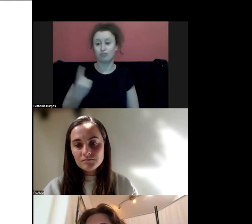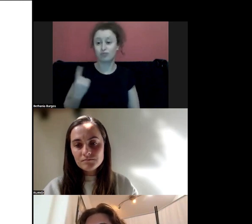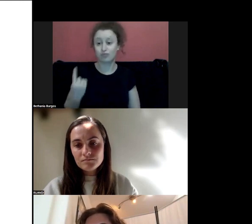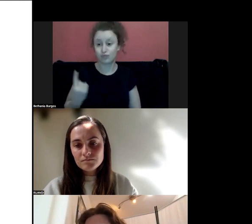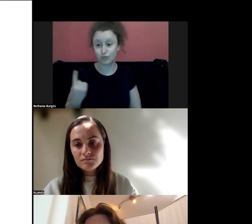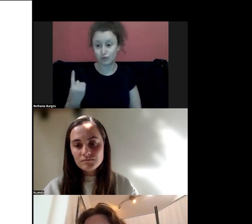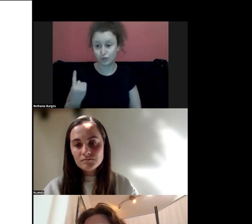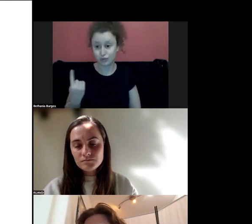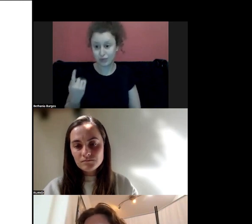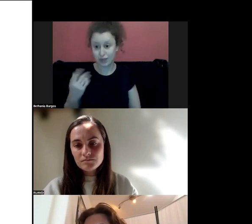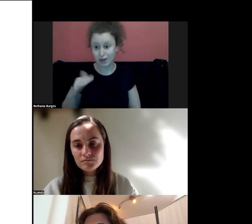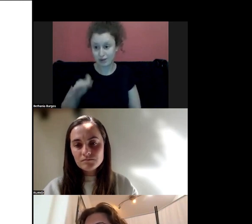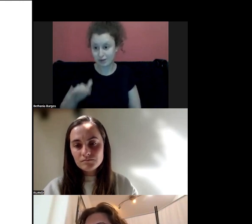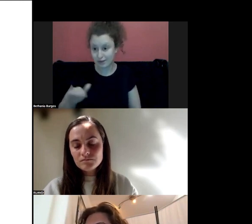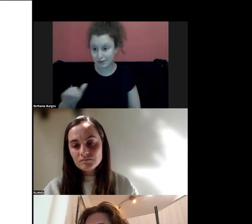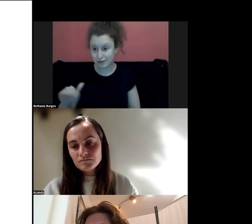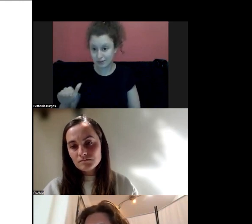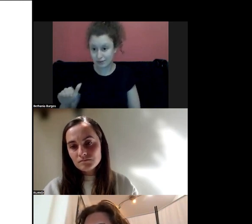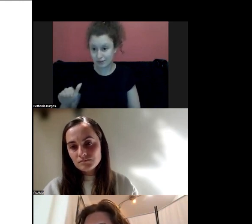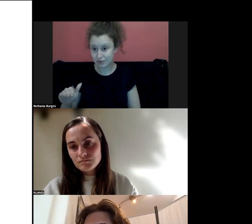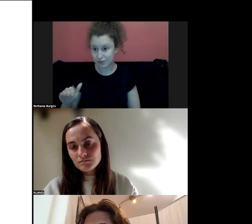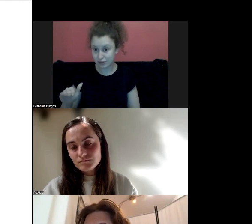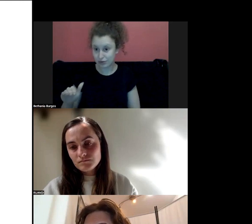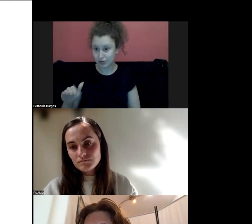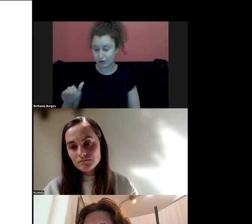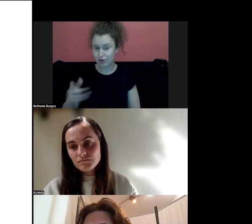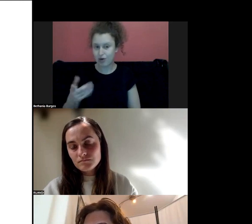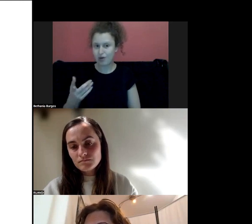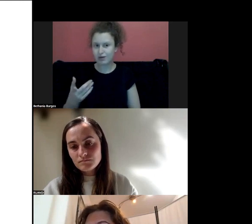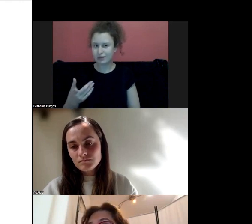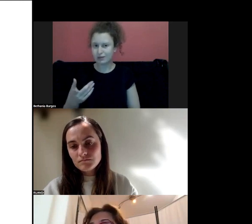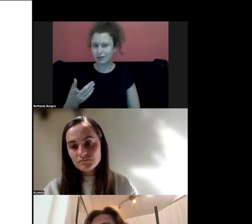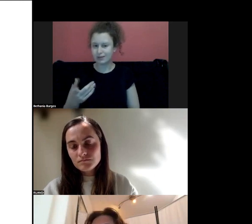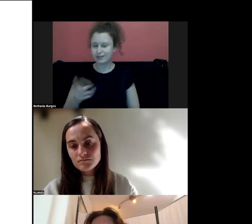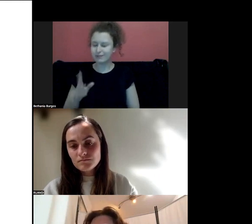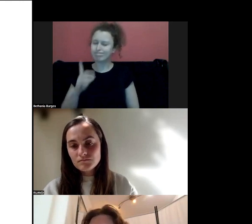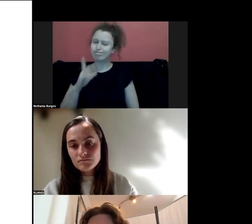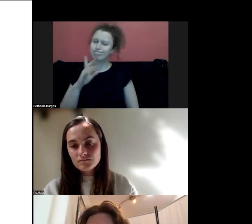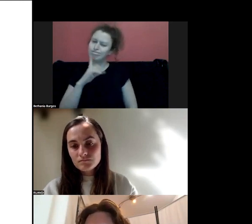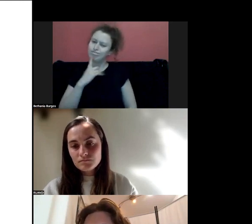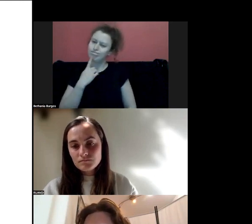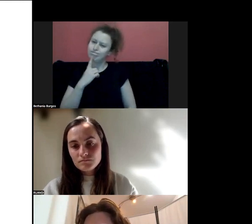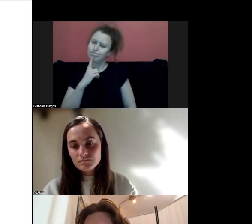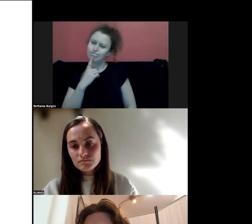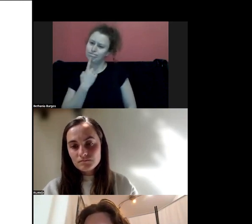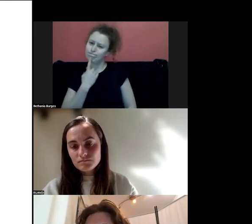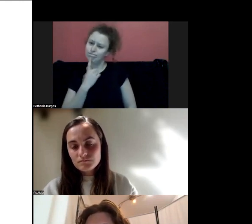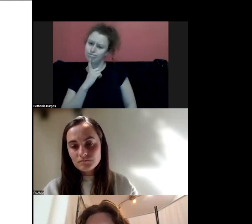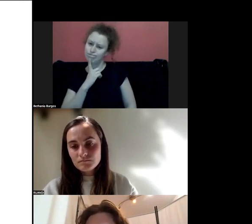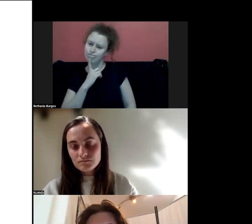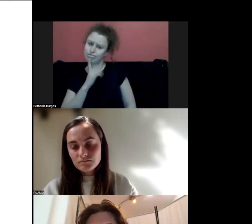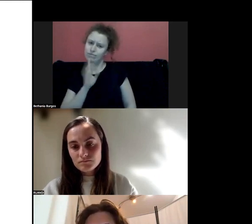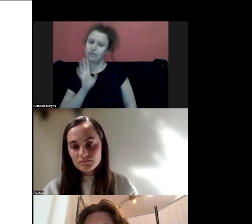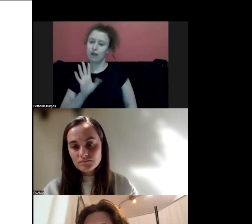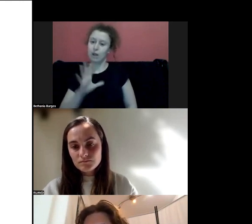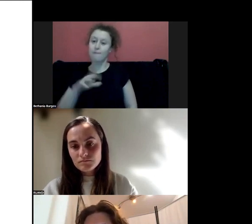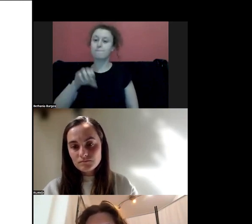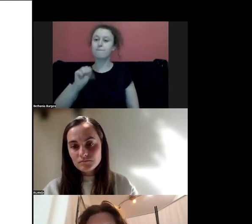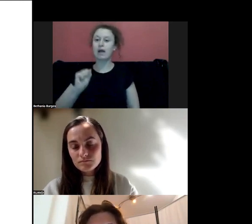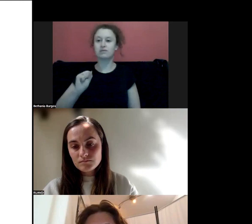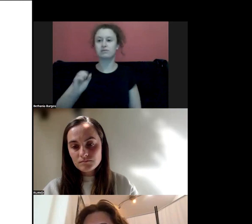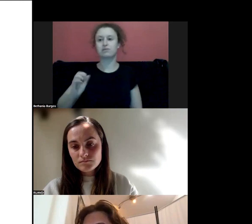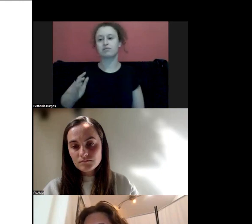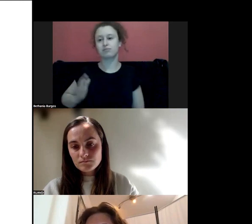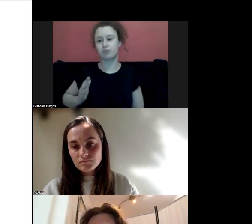de una mujer. Existe mucho machismo, mucha infantilización al respecto de las mujeres, no podemos decidir sobre nuestro